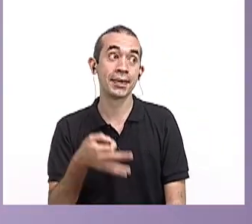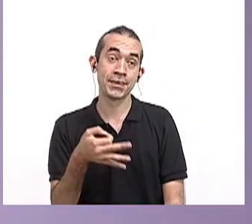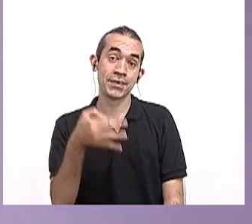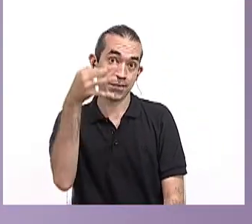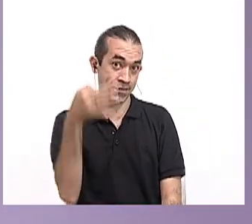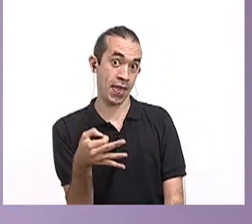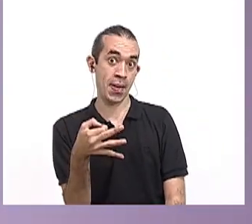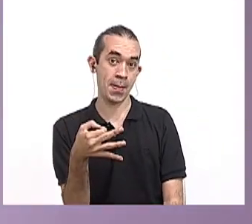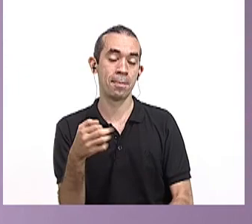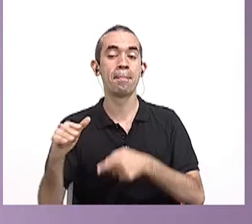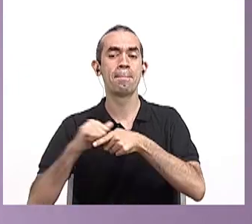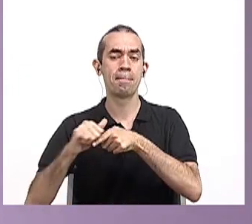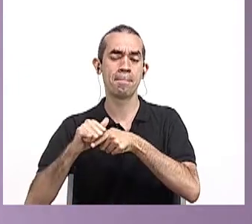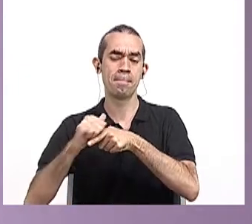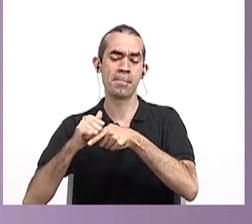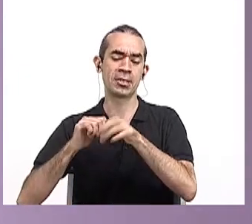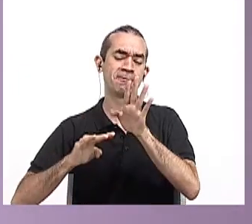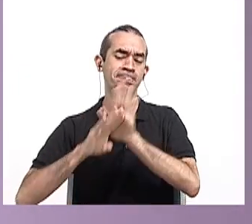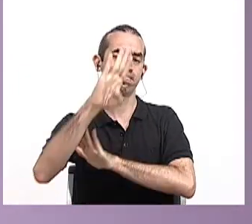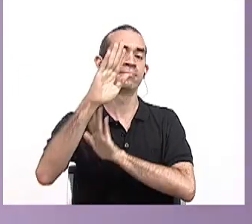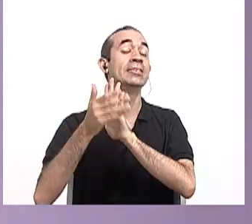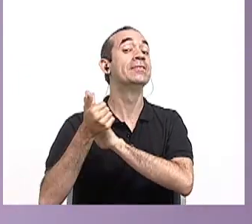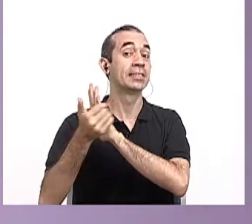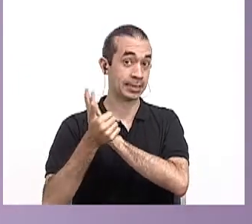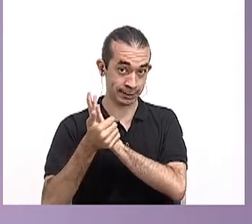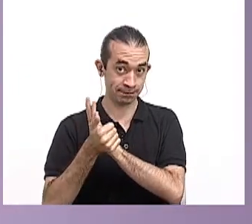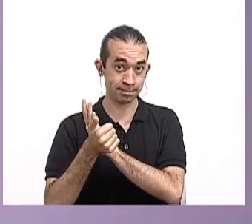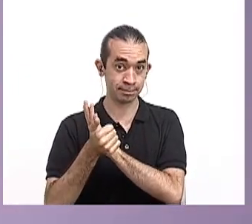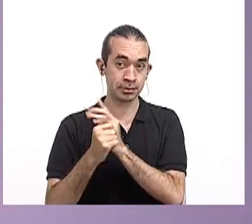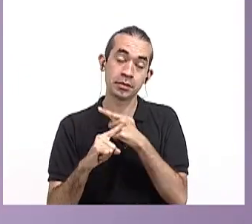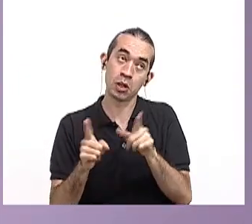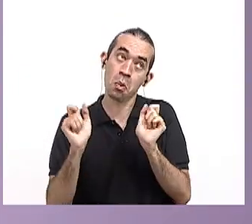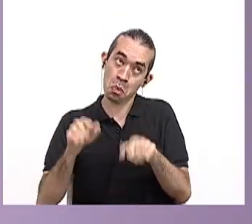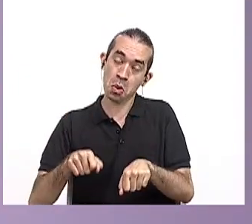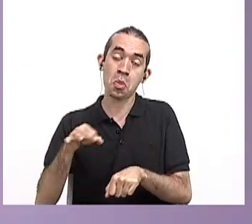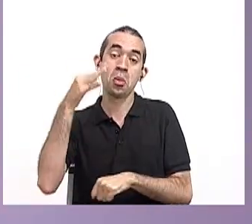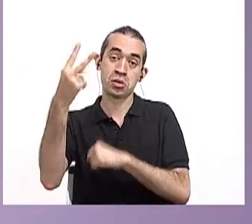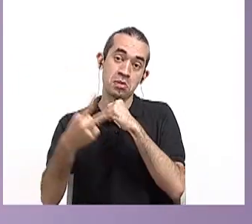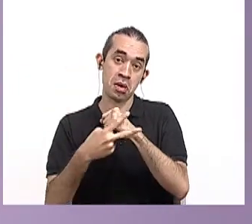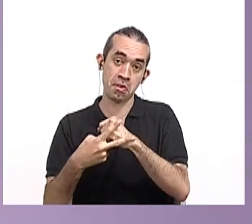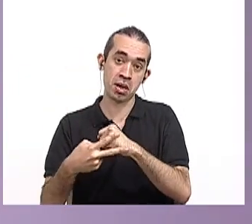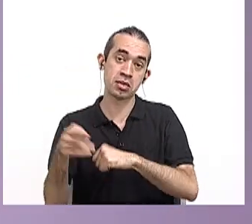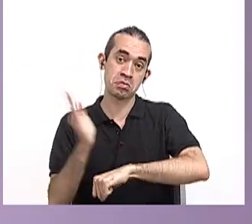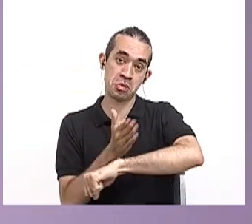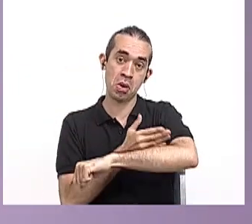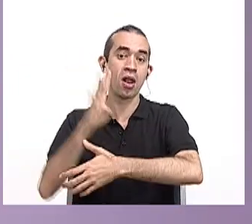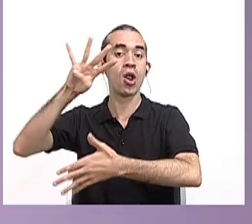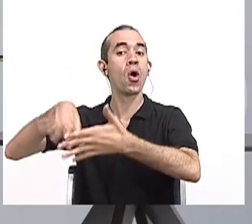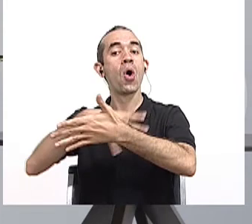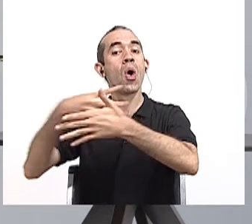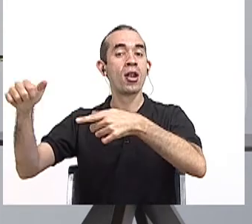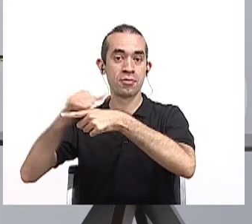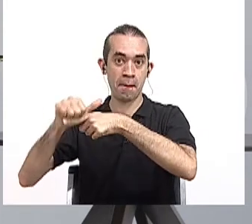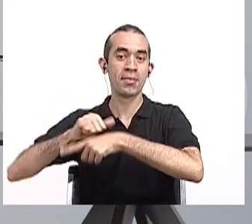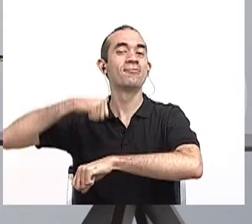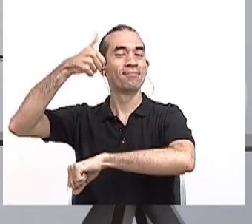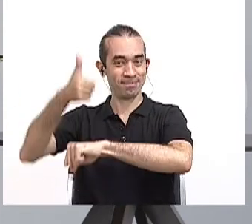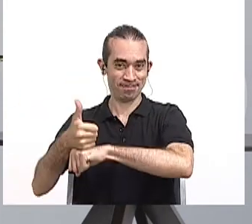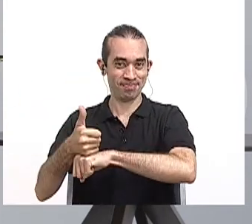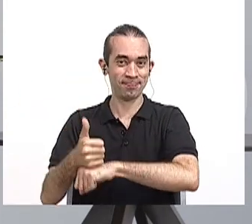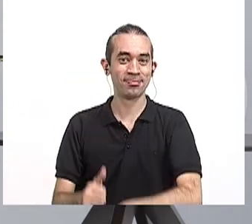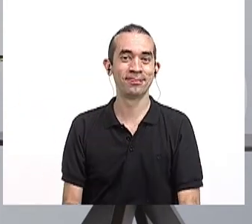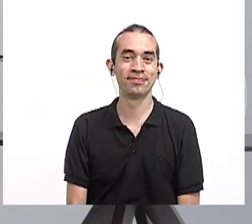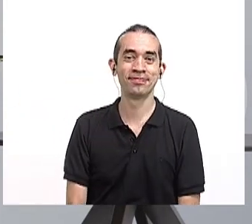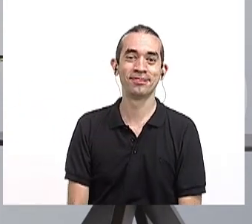Definitivamente la práctica hace al maestro, pero puedo mejorar haciéndome un horario de repaso.